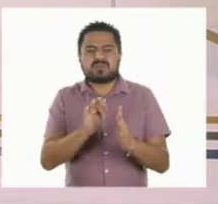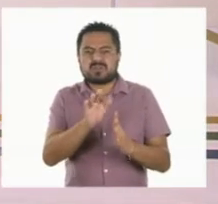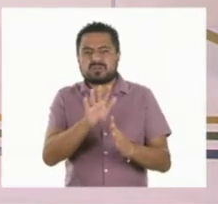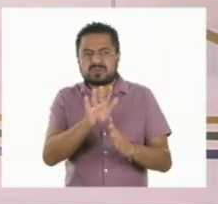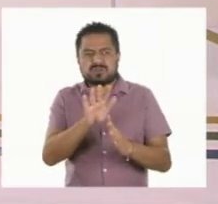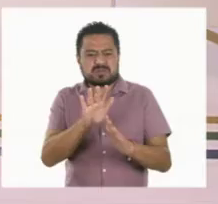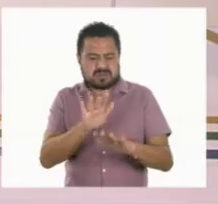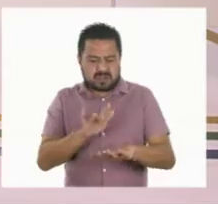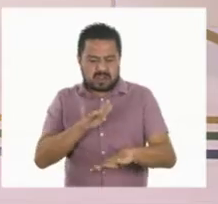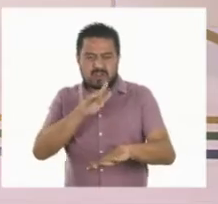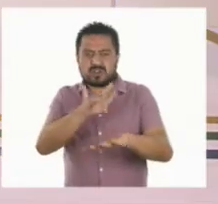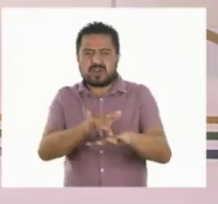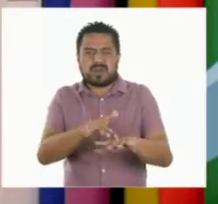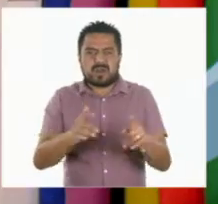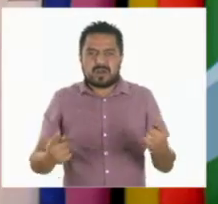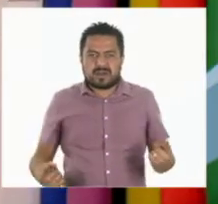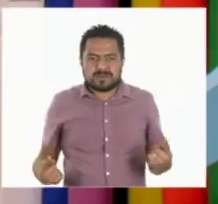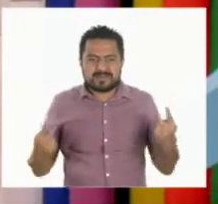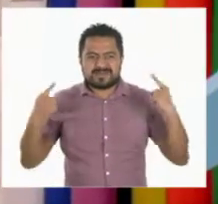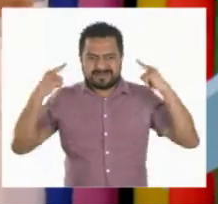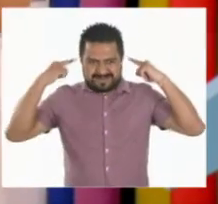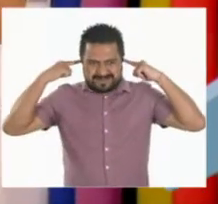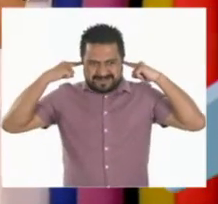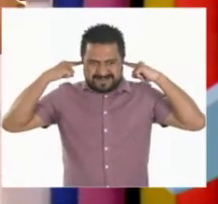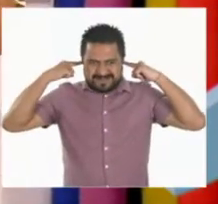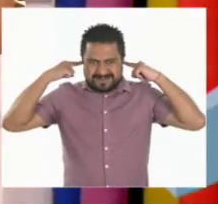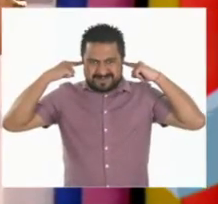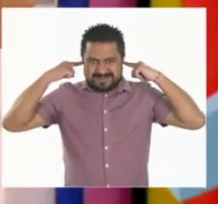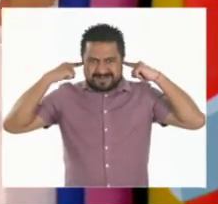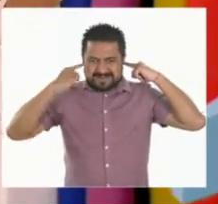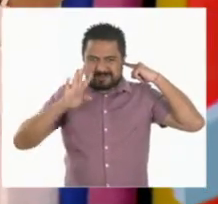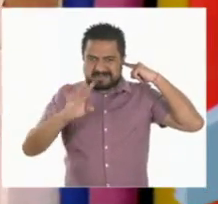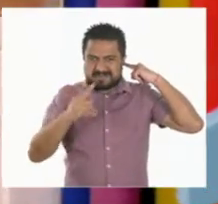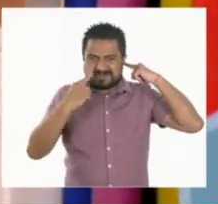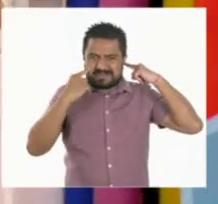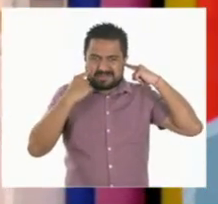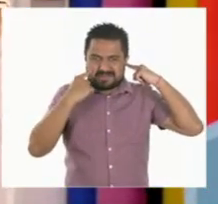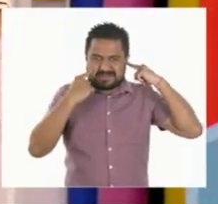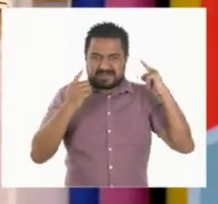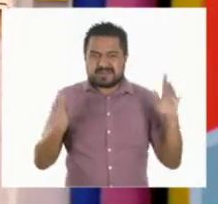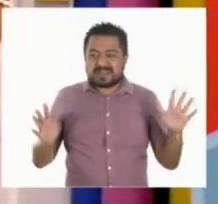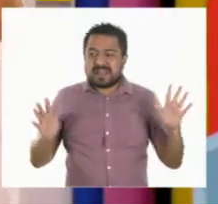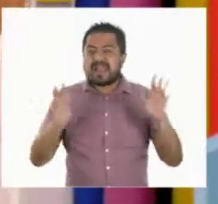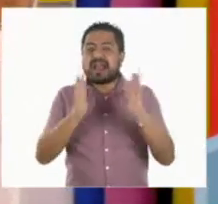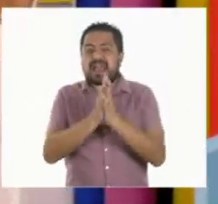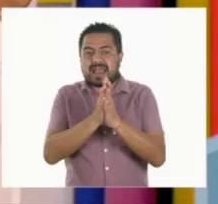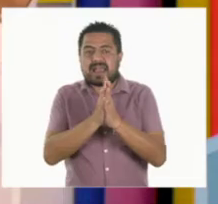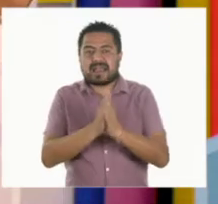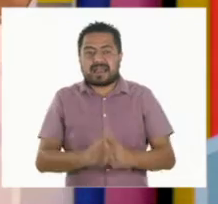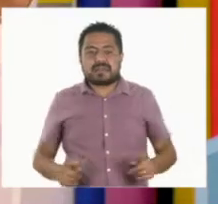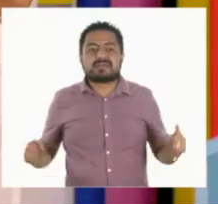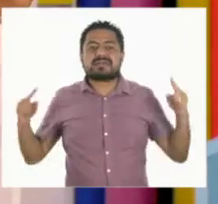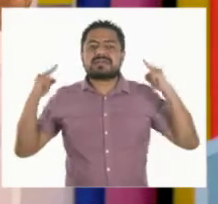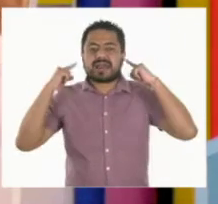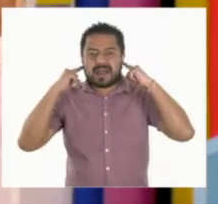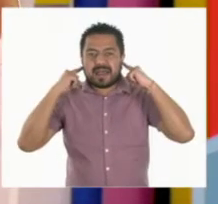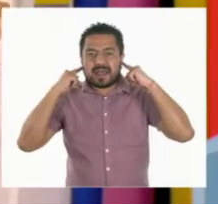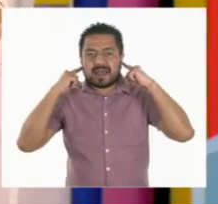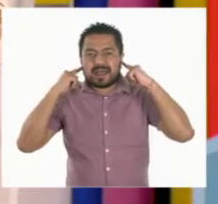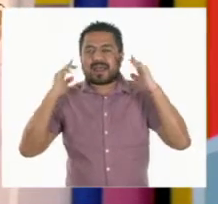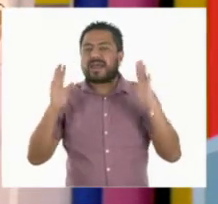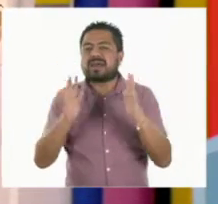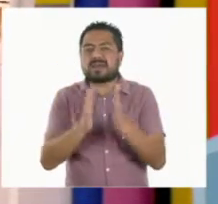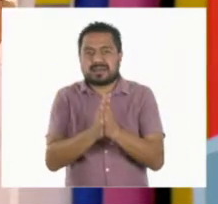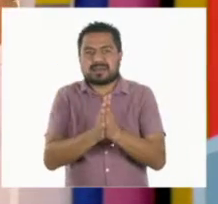tocarnos las orejas? Perfecto. Entonces, sería así, damos el golpe, nos tocamos las orejas, damos